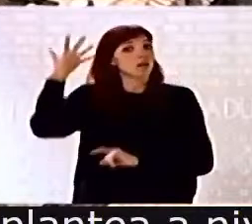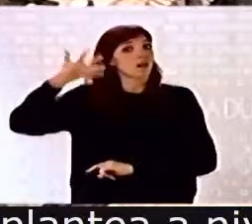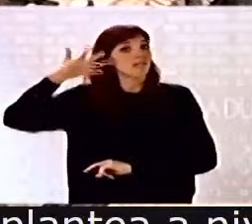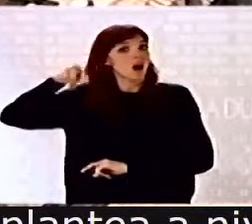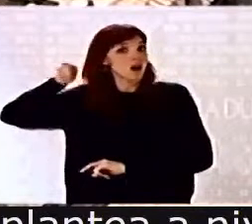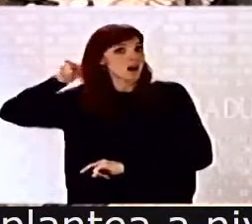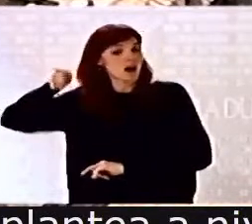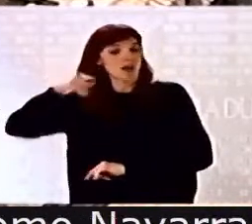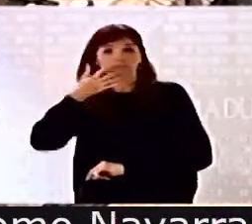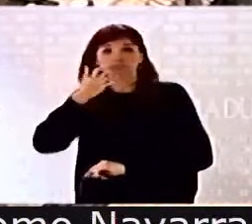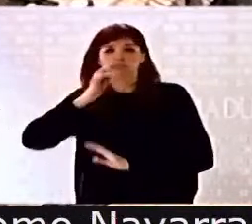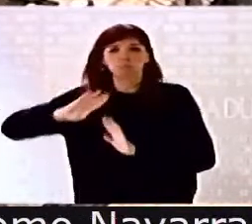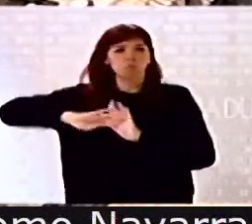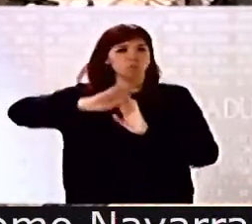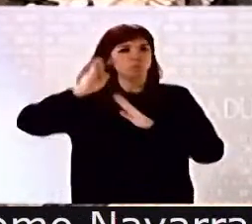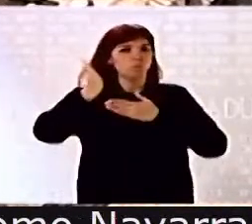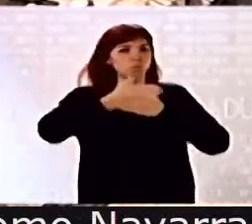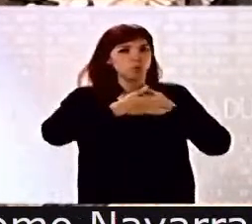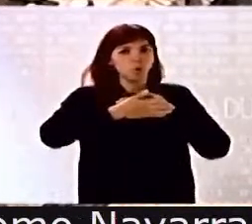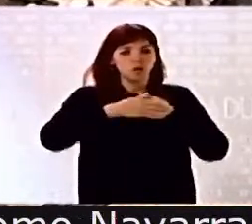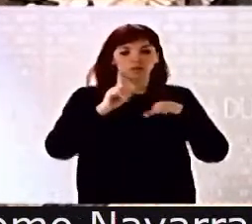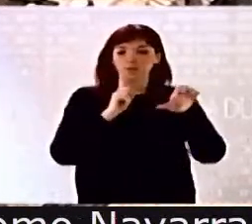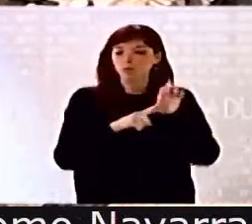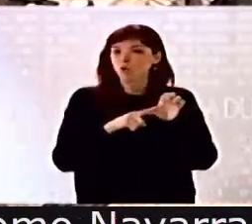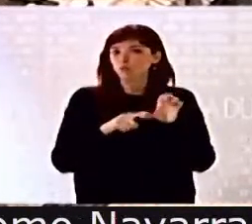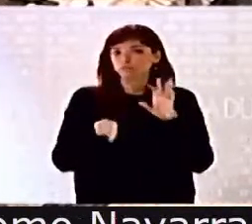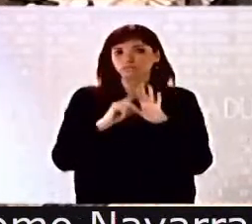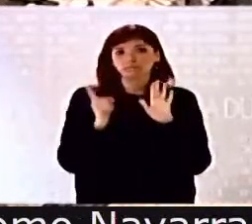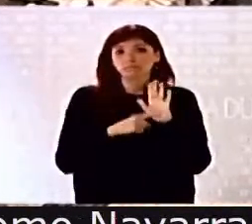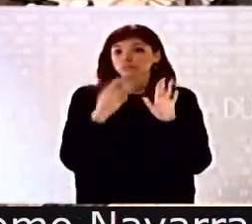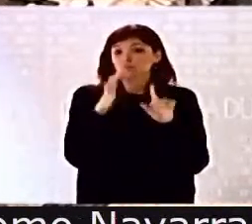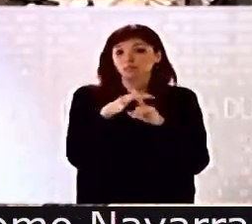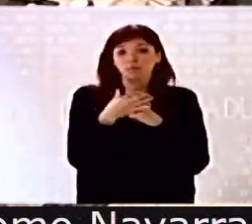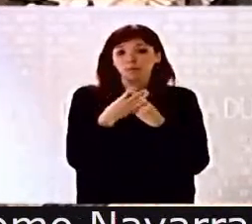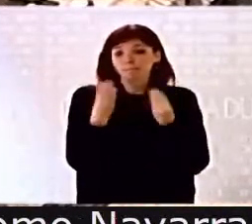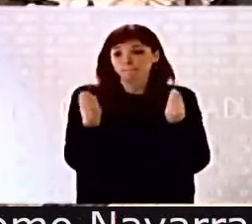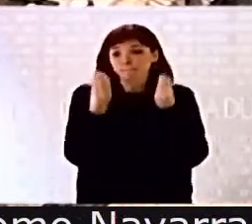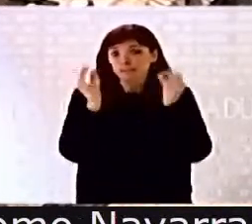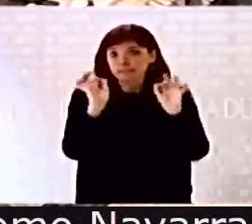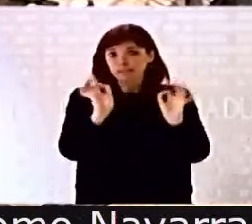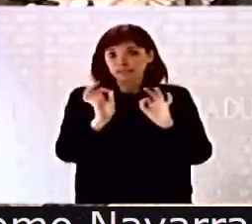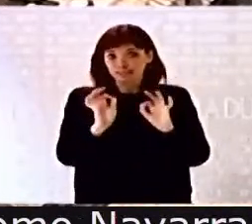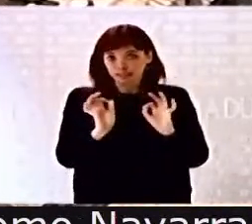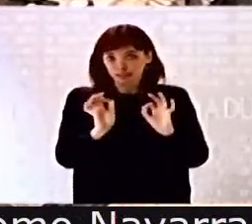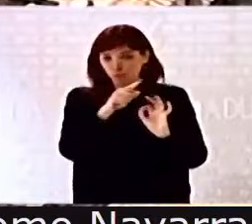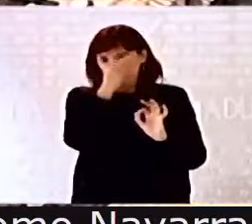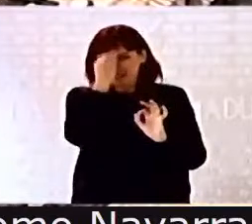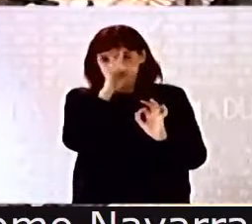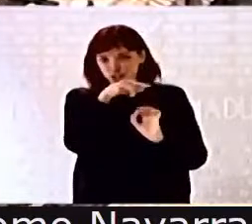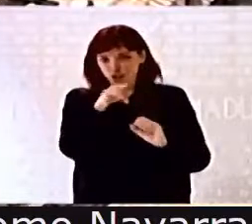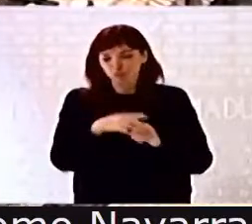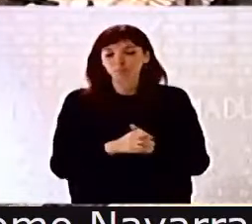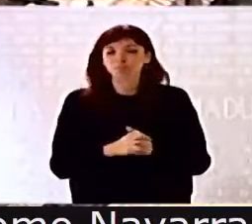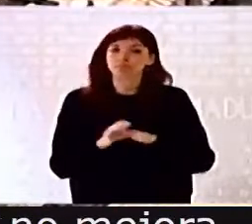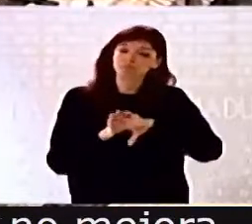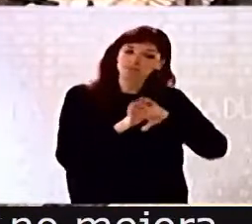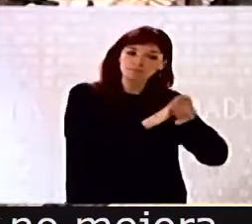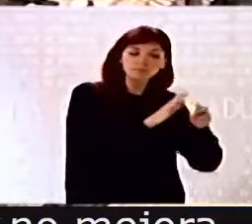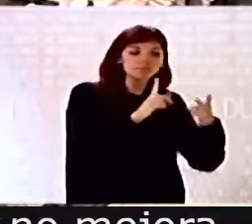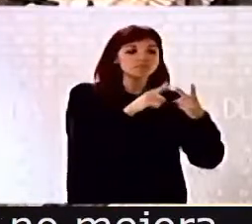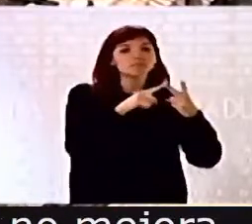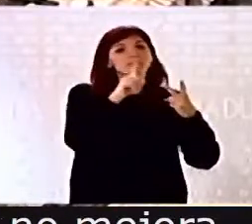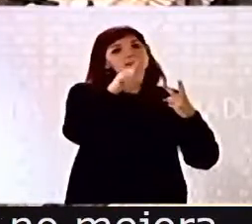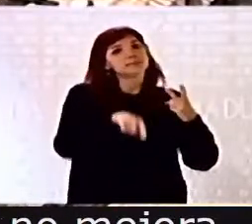llevar a ese cierre perimetral de Extremadura si la situación no mejora. Y por otro lado, me gustaría también saber qué tiene que decir el SES